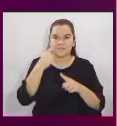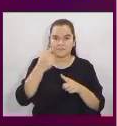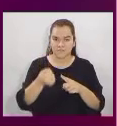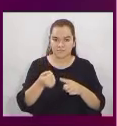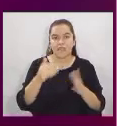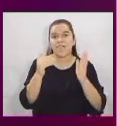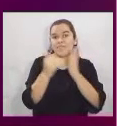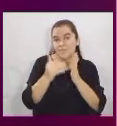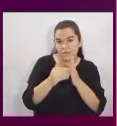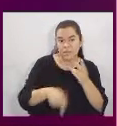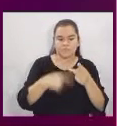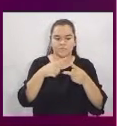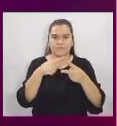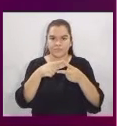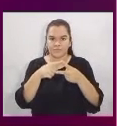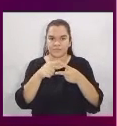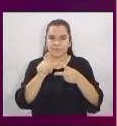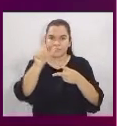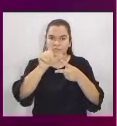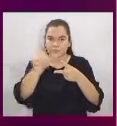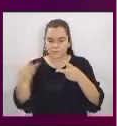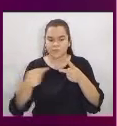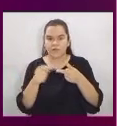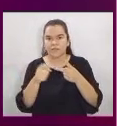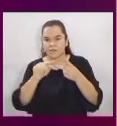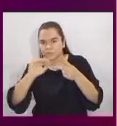ataxia. Hay muchas